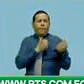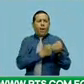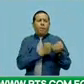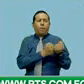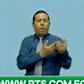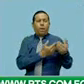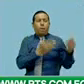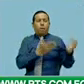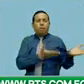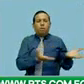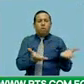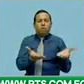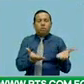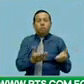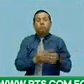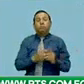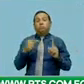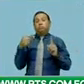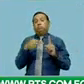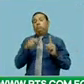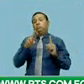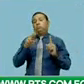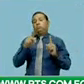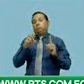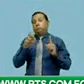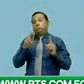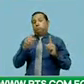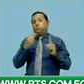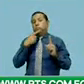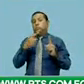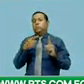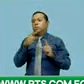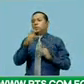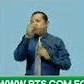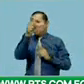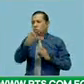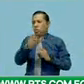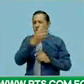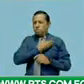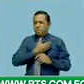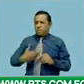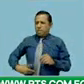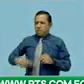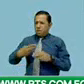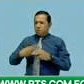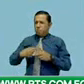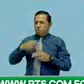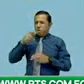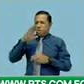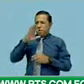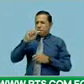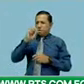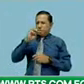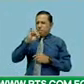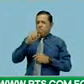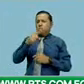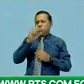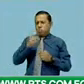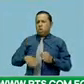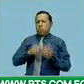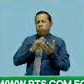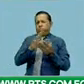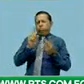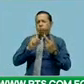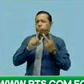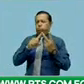movimiento. Lupera pretende ceder la destitución de la presidenta del CNE, Diana Tamaín, y los consejeros Estela Acero y